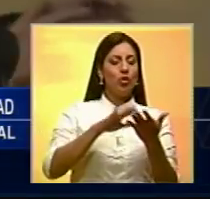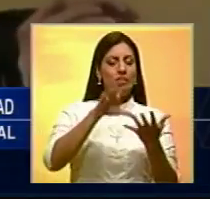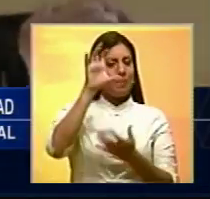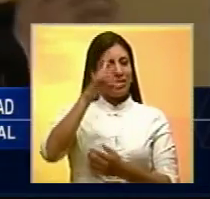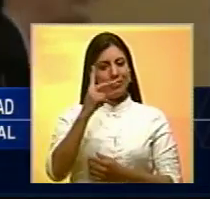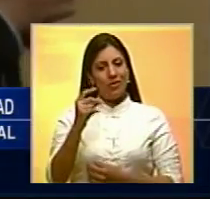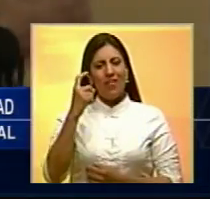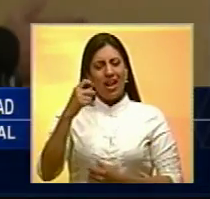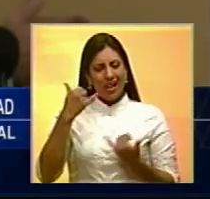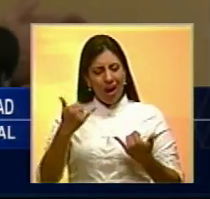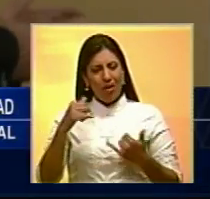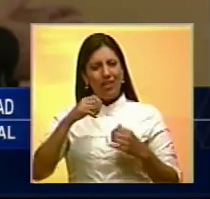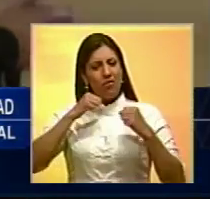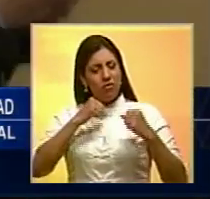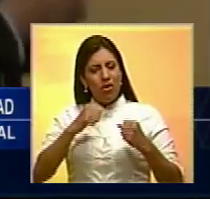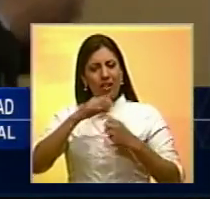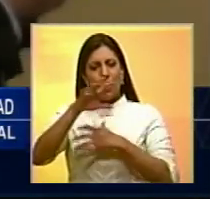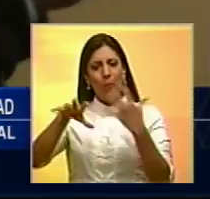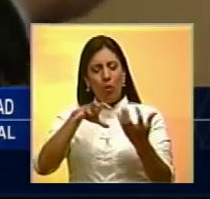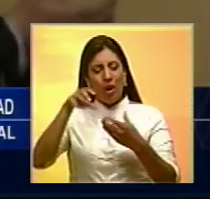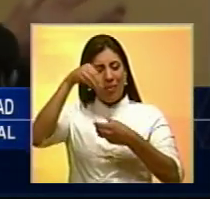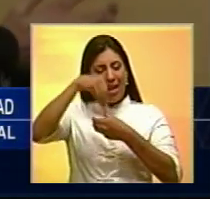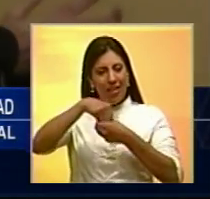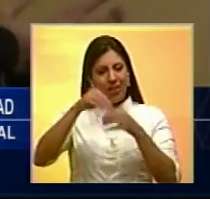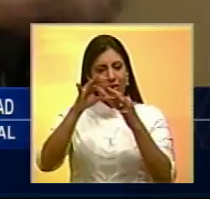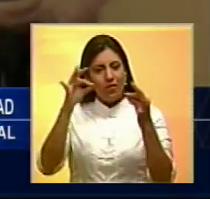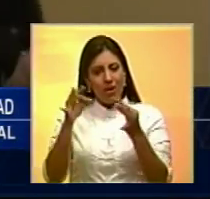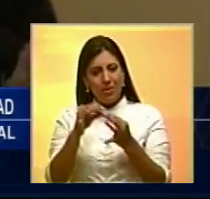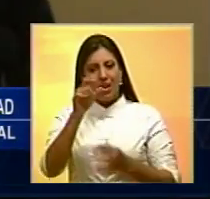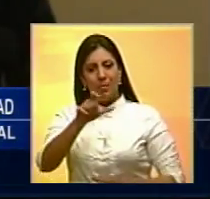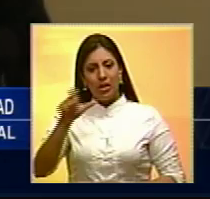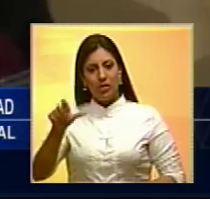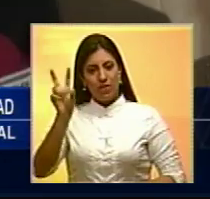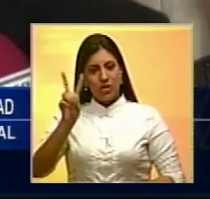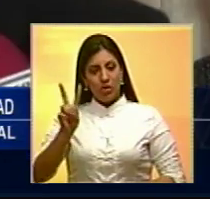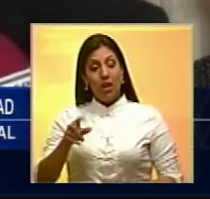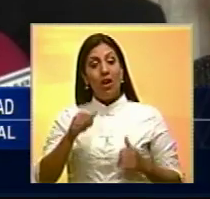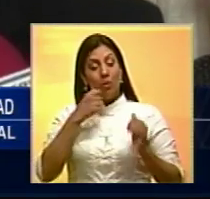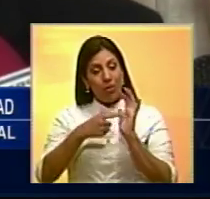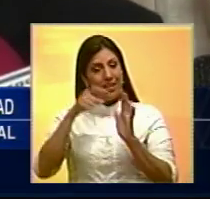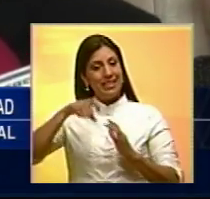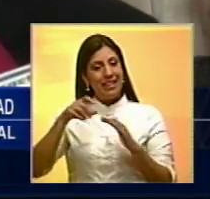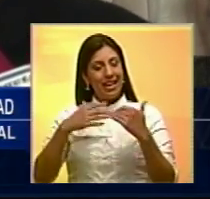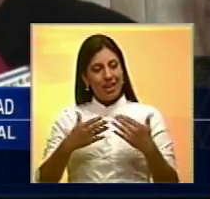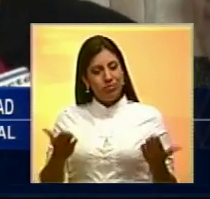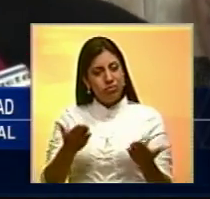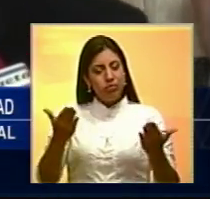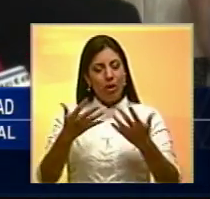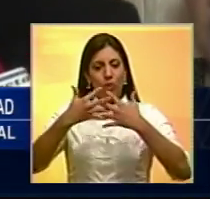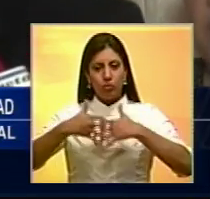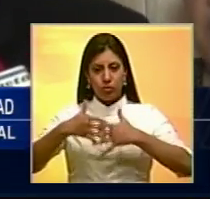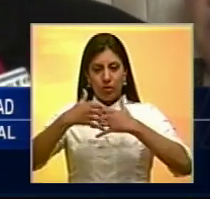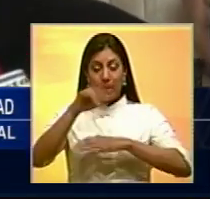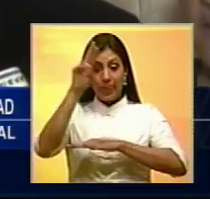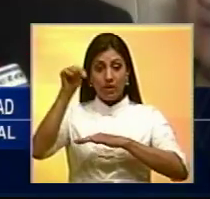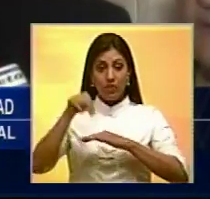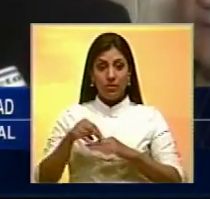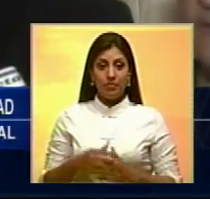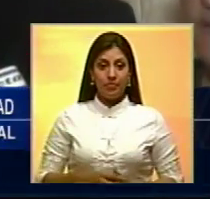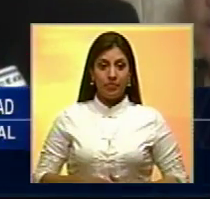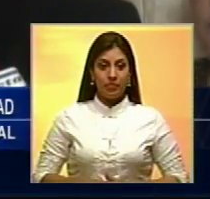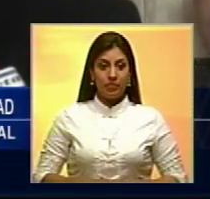teniendo en la actualidad una agudización de problemas que afectan a los venezolanos. Resaltó la necesidad de fomentar la producción nacional.